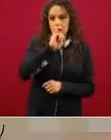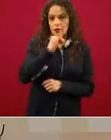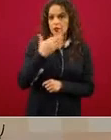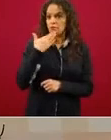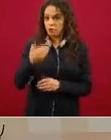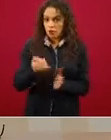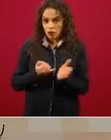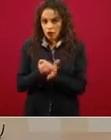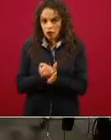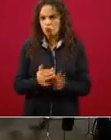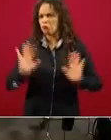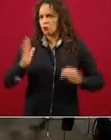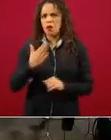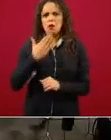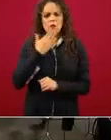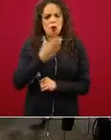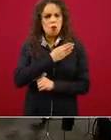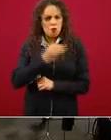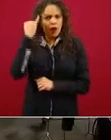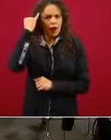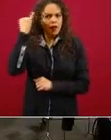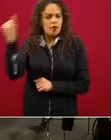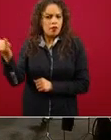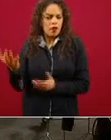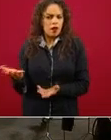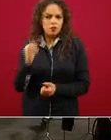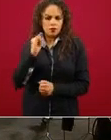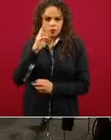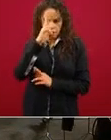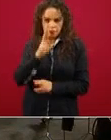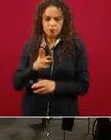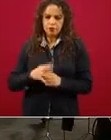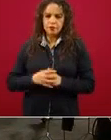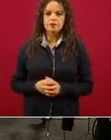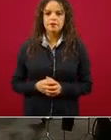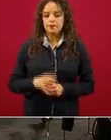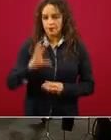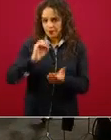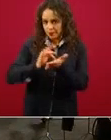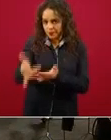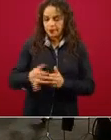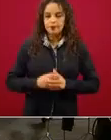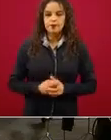idea. Muchas gracias, Olinka. Usted, por favor.